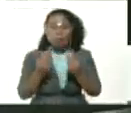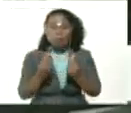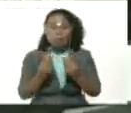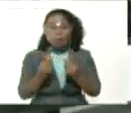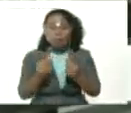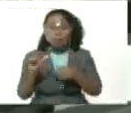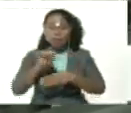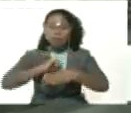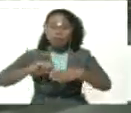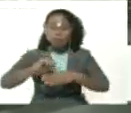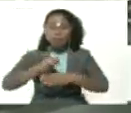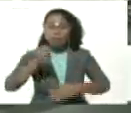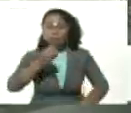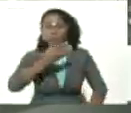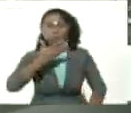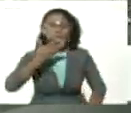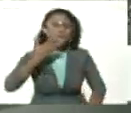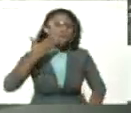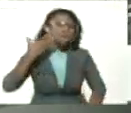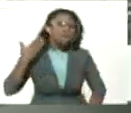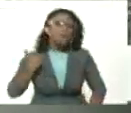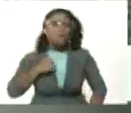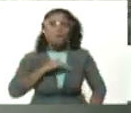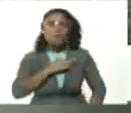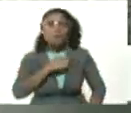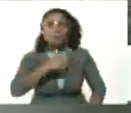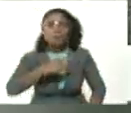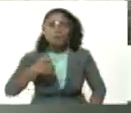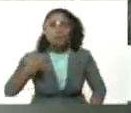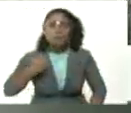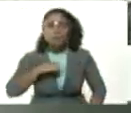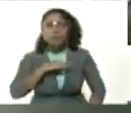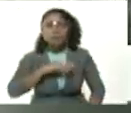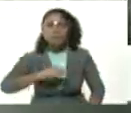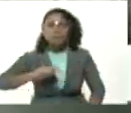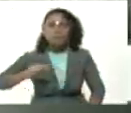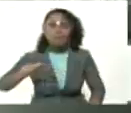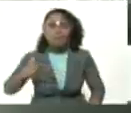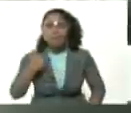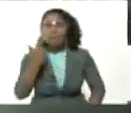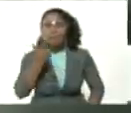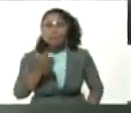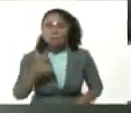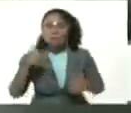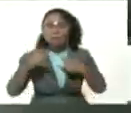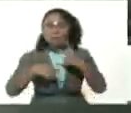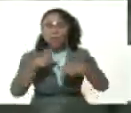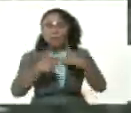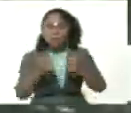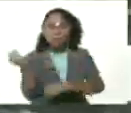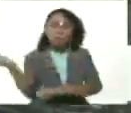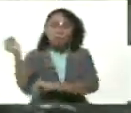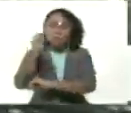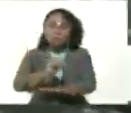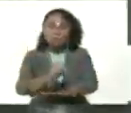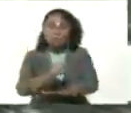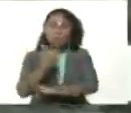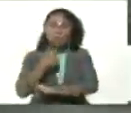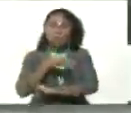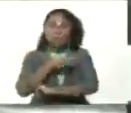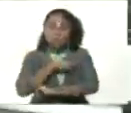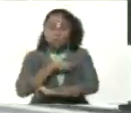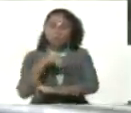aceites, orgullosos de nuestra gente y de nuestra tierra, le decimos que producir es vencer, y